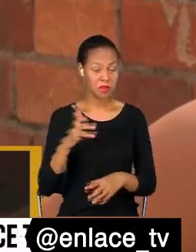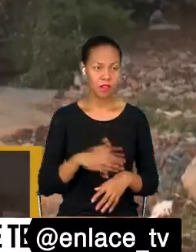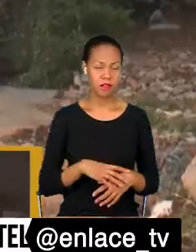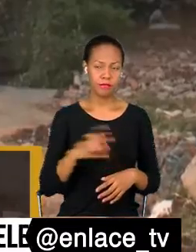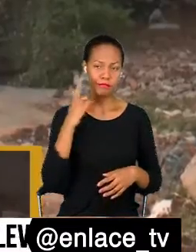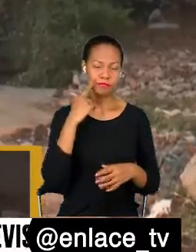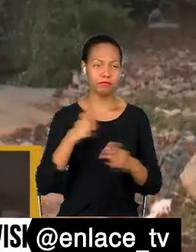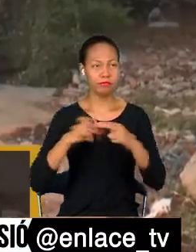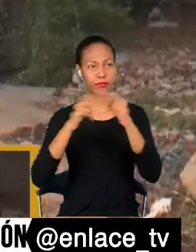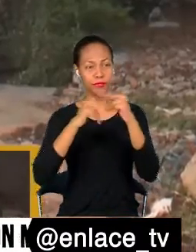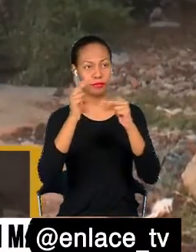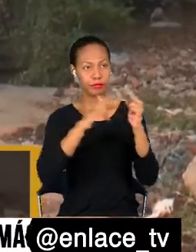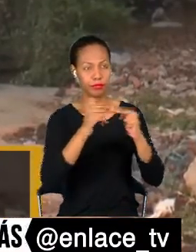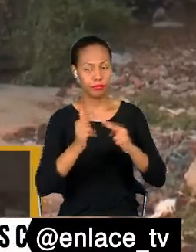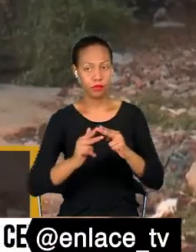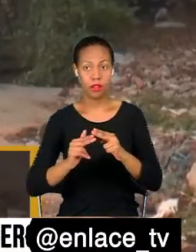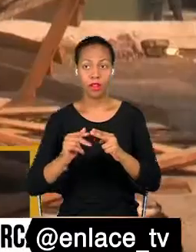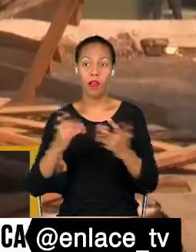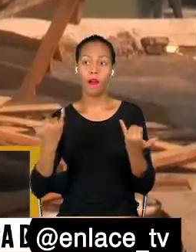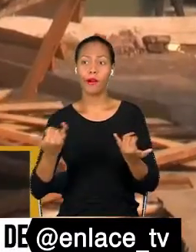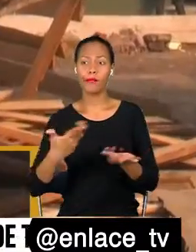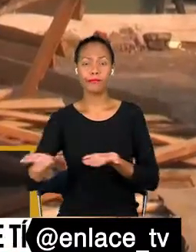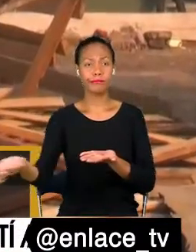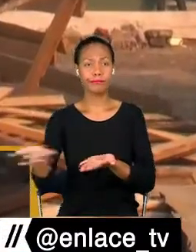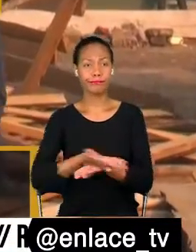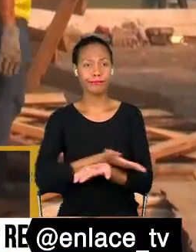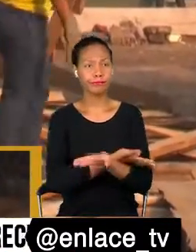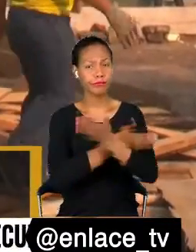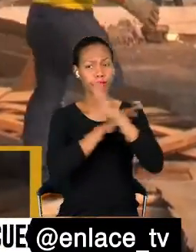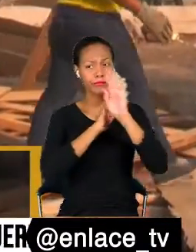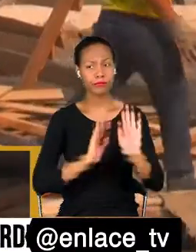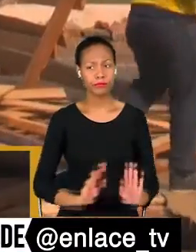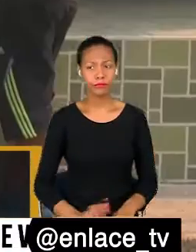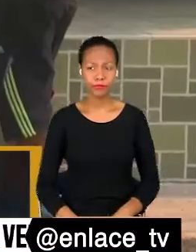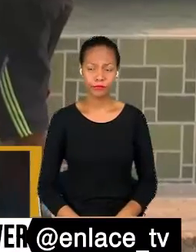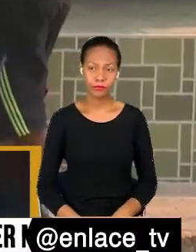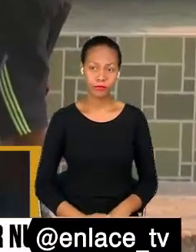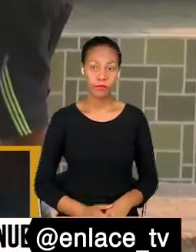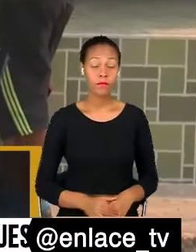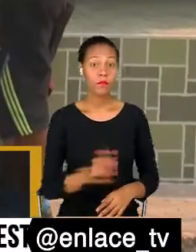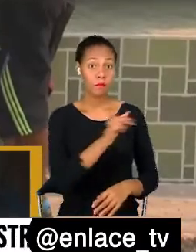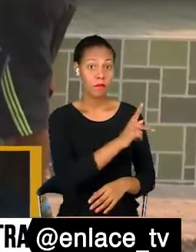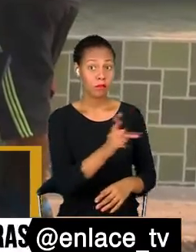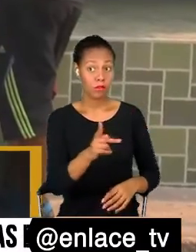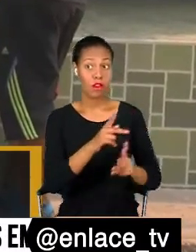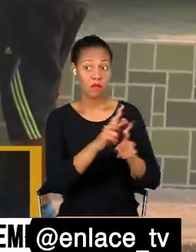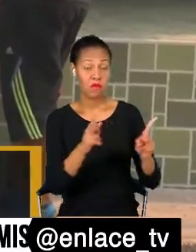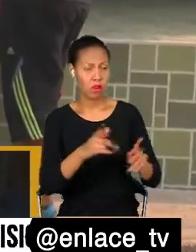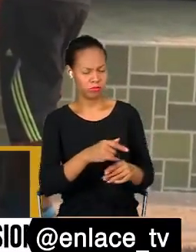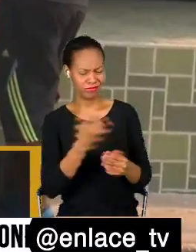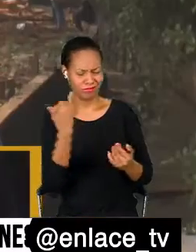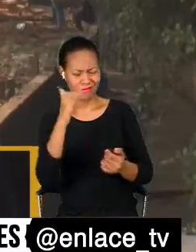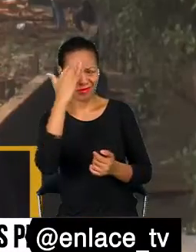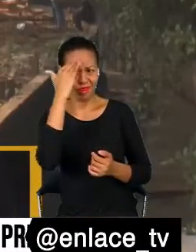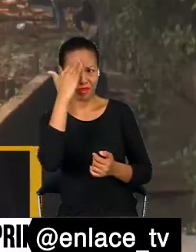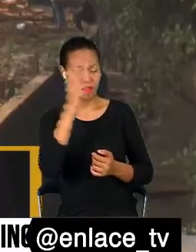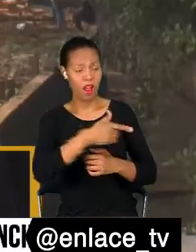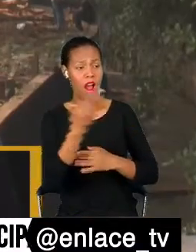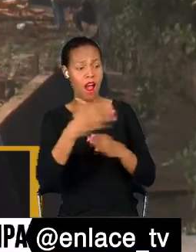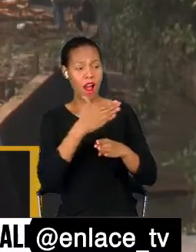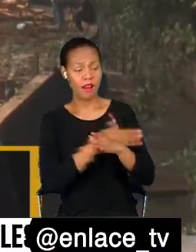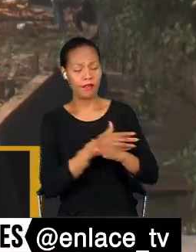destruido. El inspector Giovanni Villarreal afirmó que los invasores tenían conocimiento de la diligencia de desalojo. Reunimos las